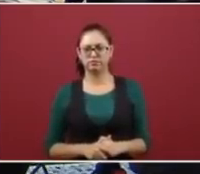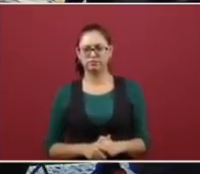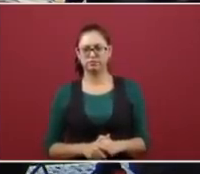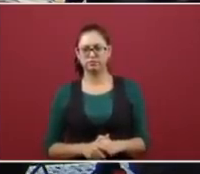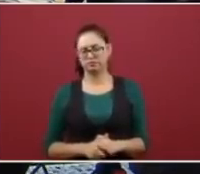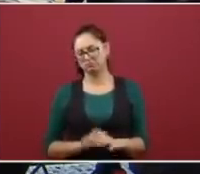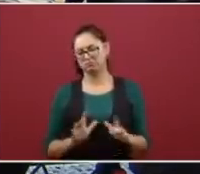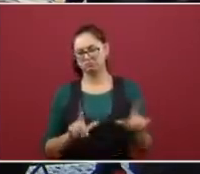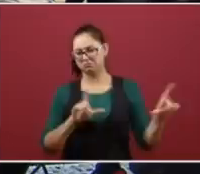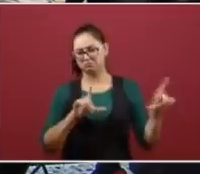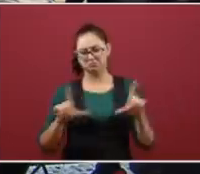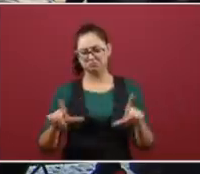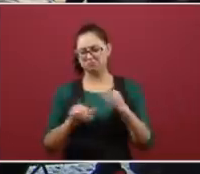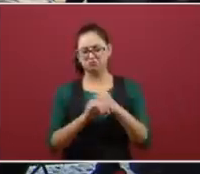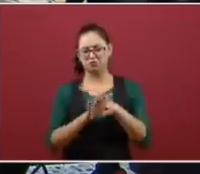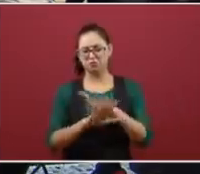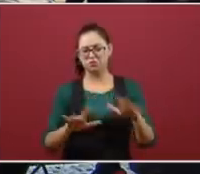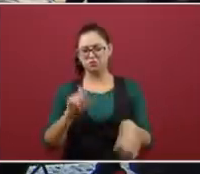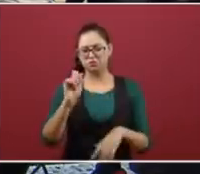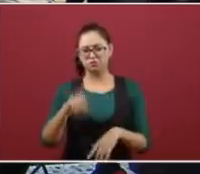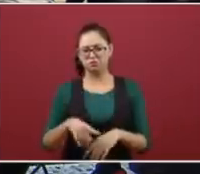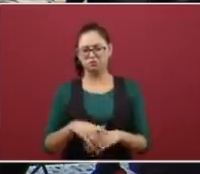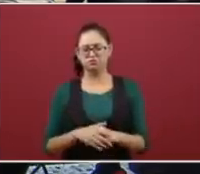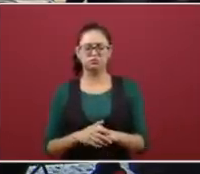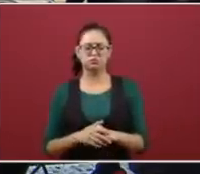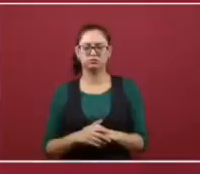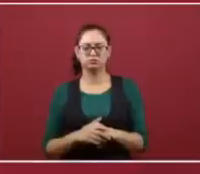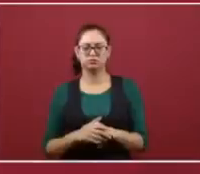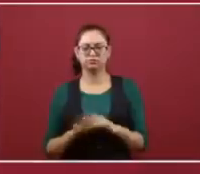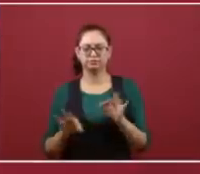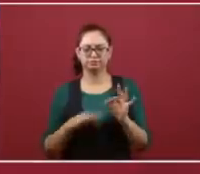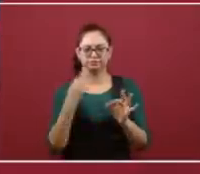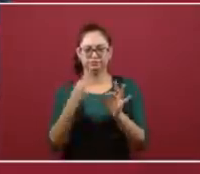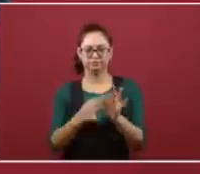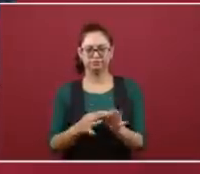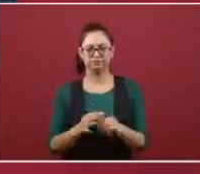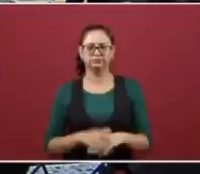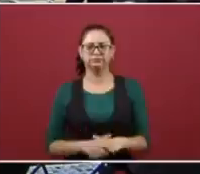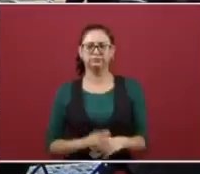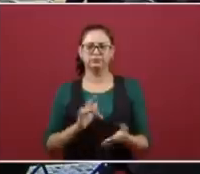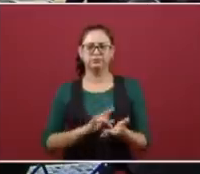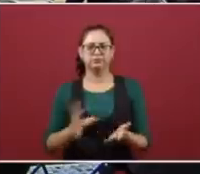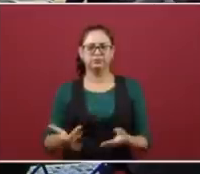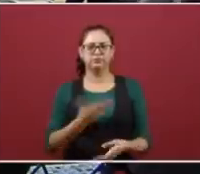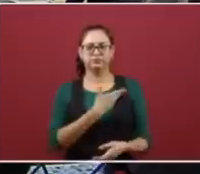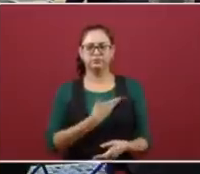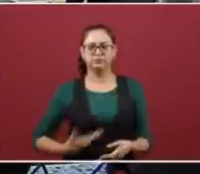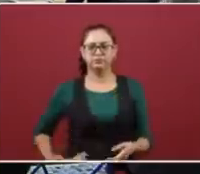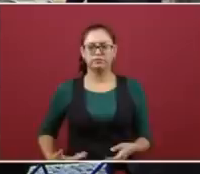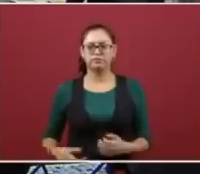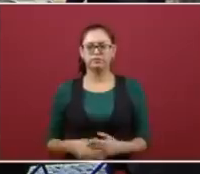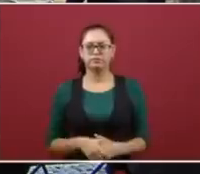de información creo que eso es todo gracias señor presidente